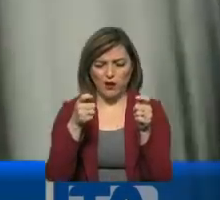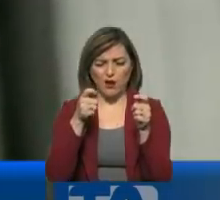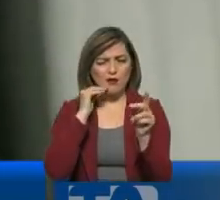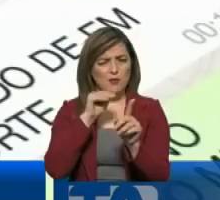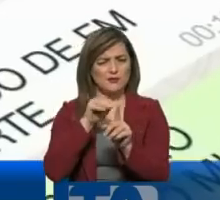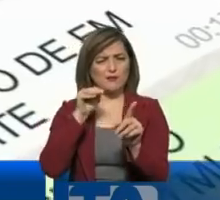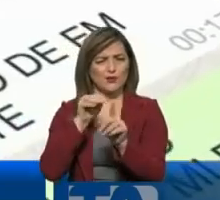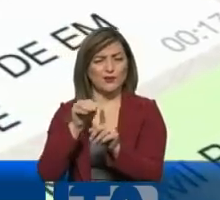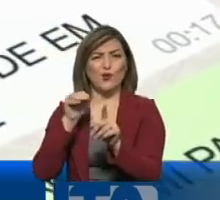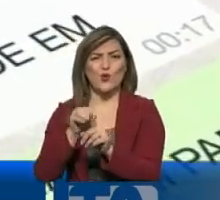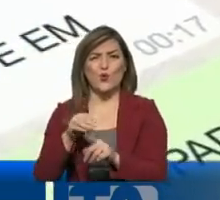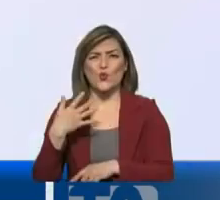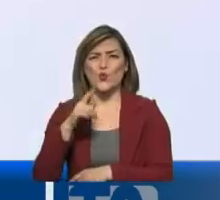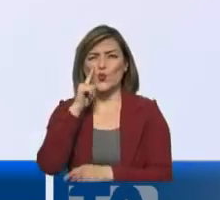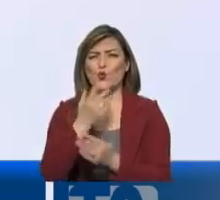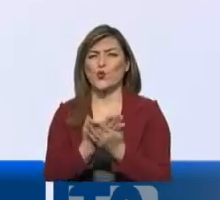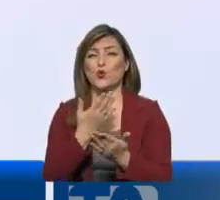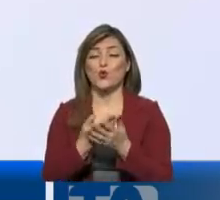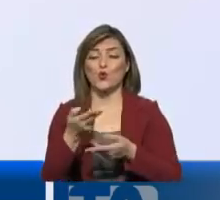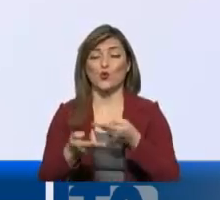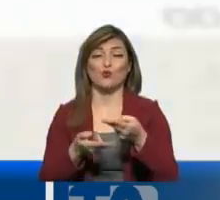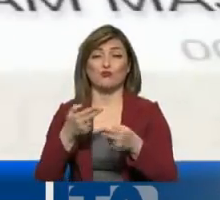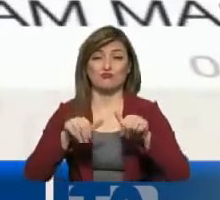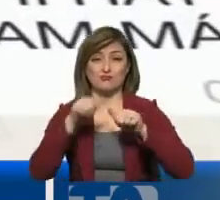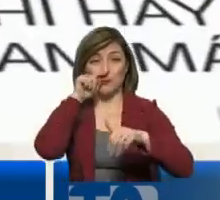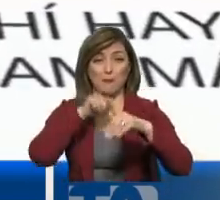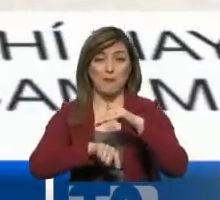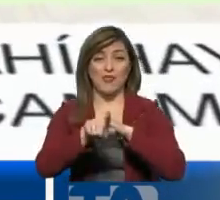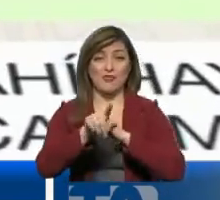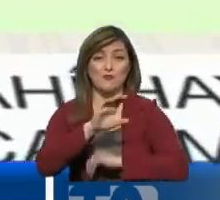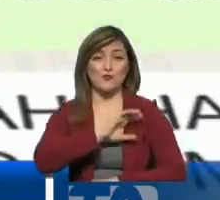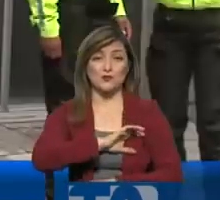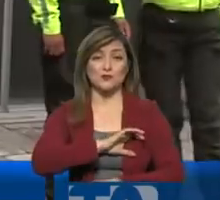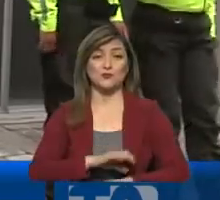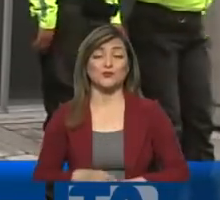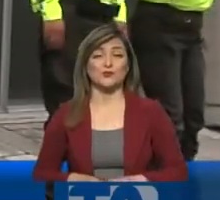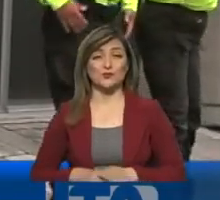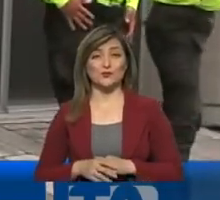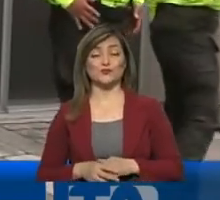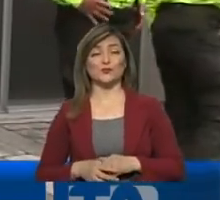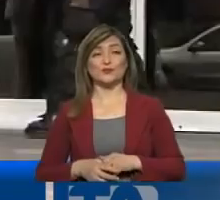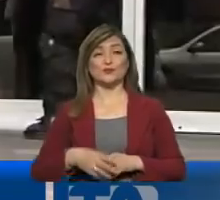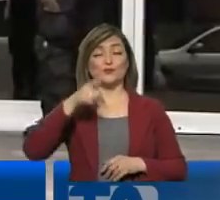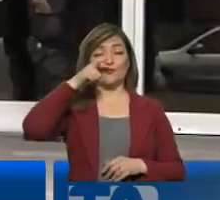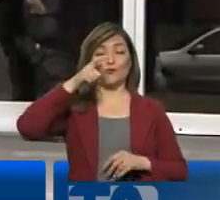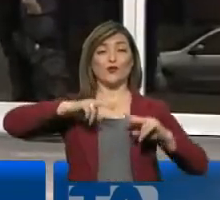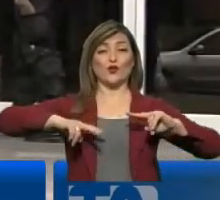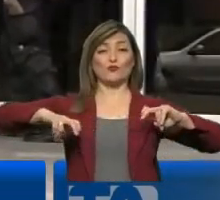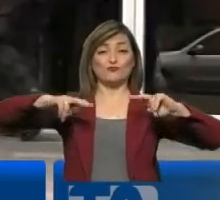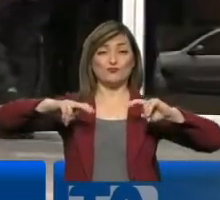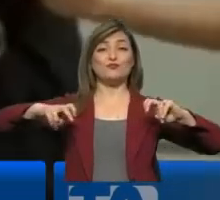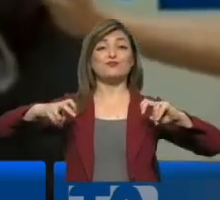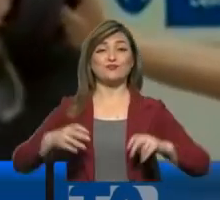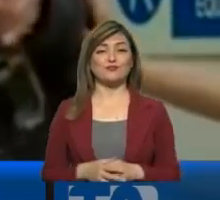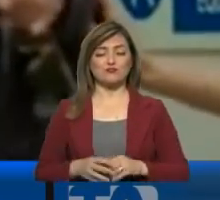del alcalde, en donde se evidenció sus negociaciones e injerencias en temas municipales. Fiscalía lo investiga por delito